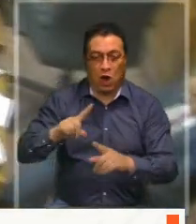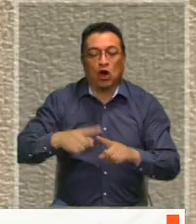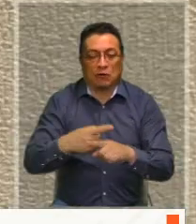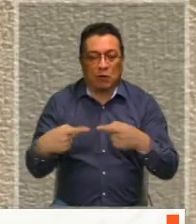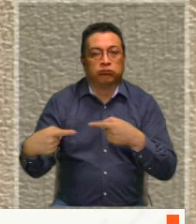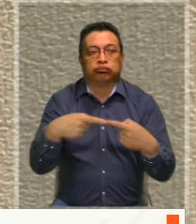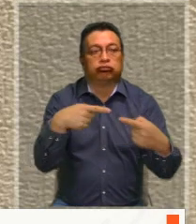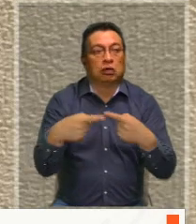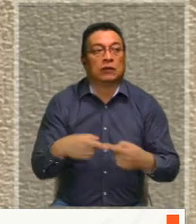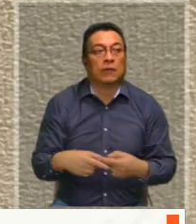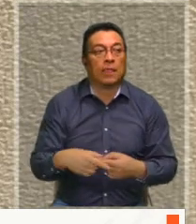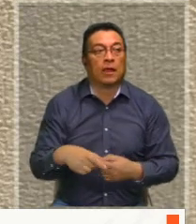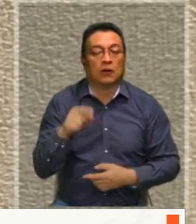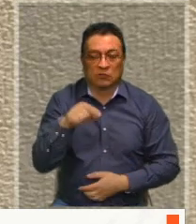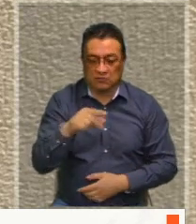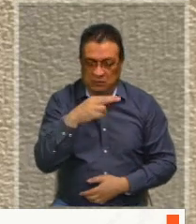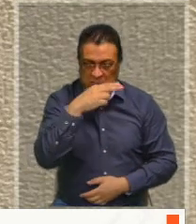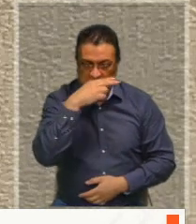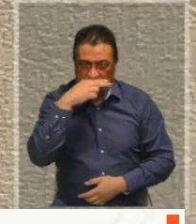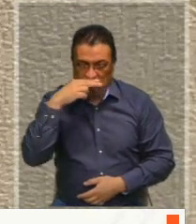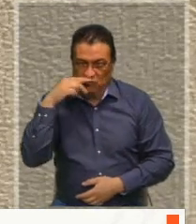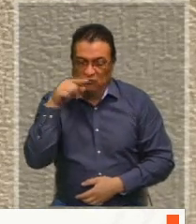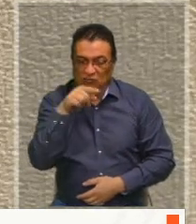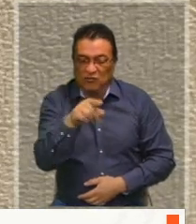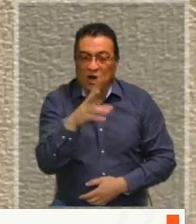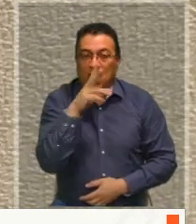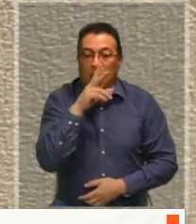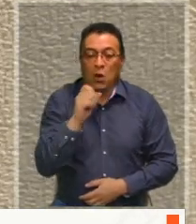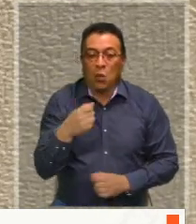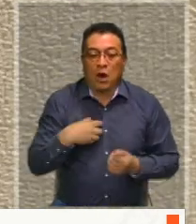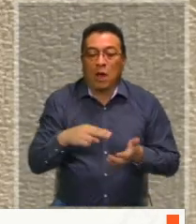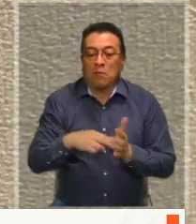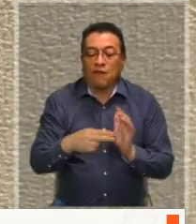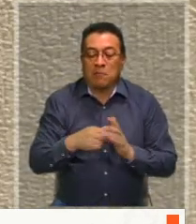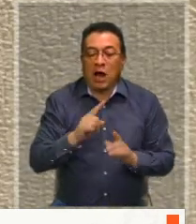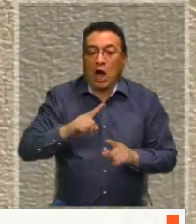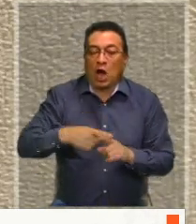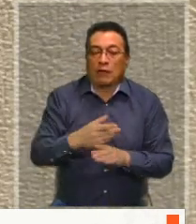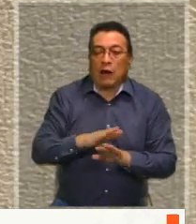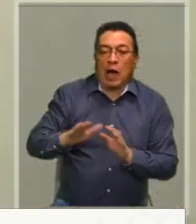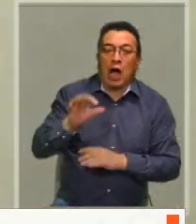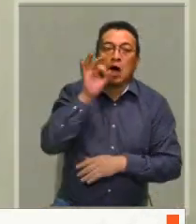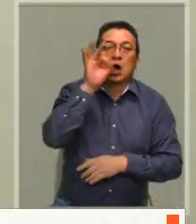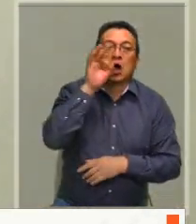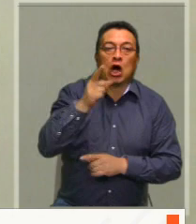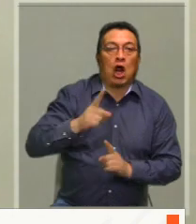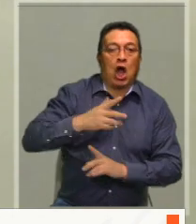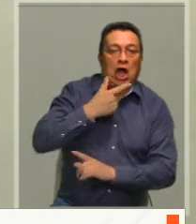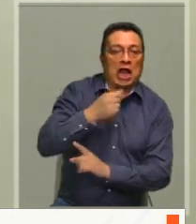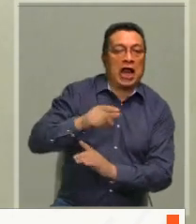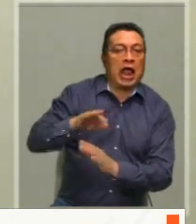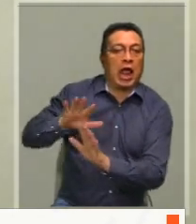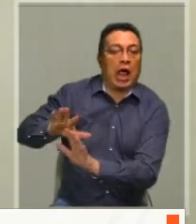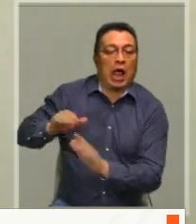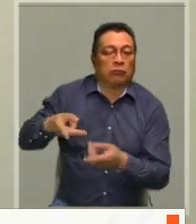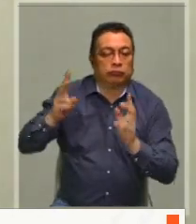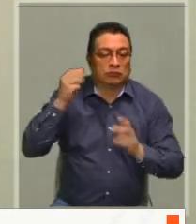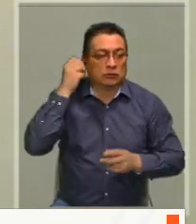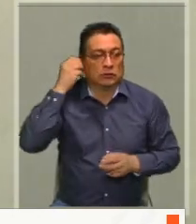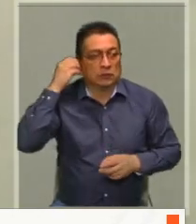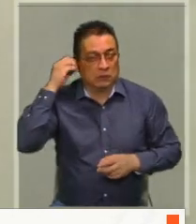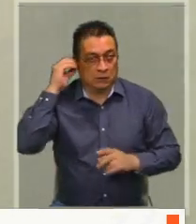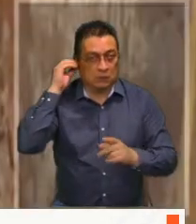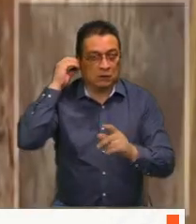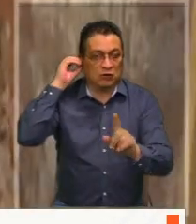debate el encuentro un olorcito a sacarse El bulto una vez más a los súper ricos creo que algo que que